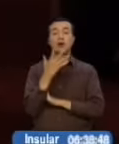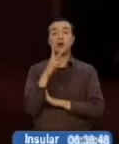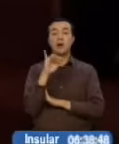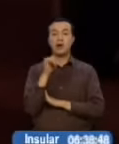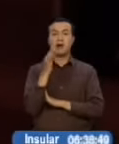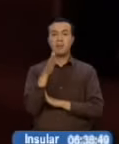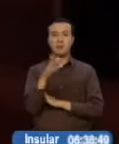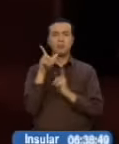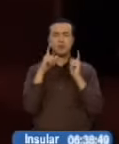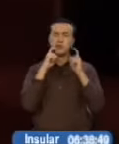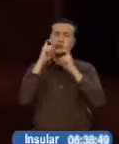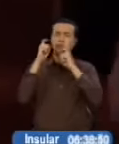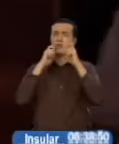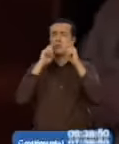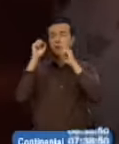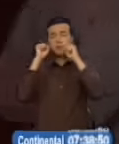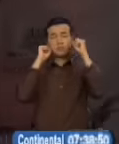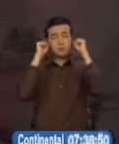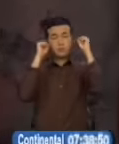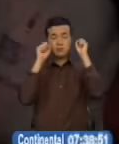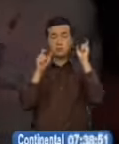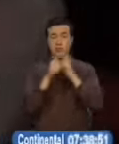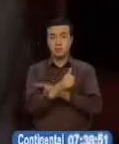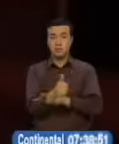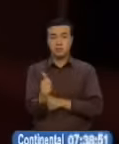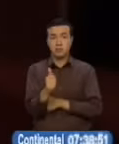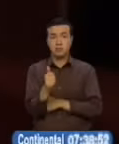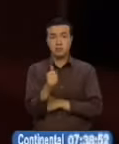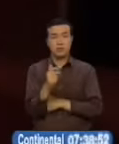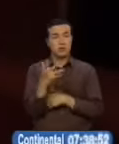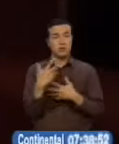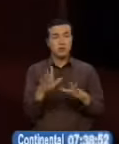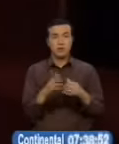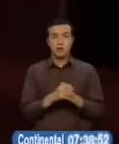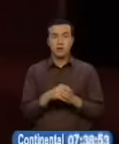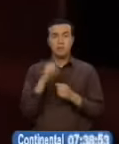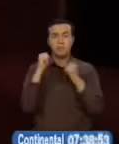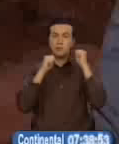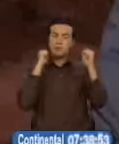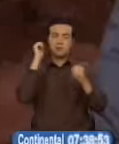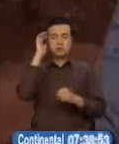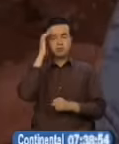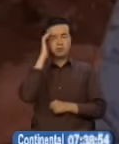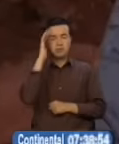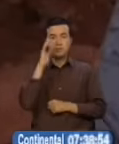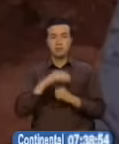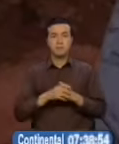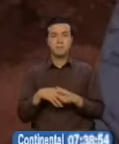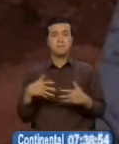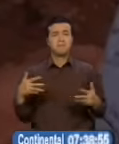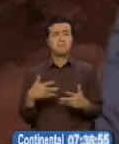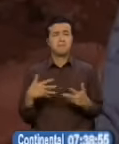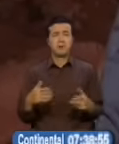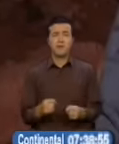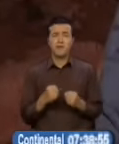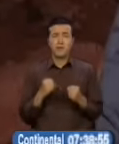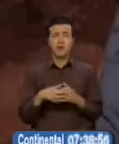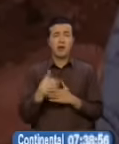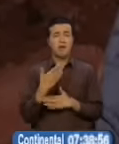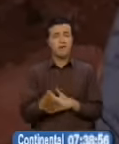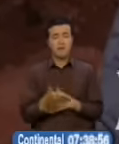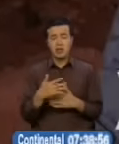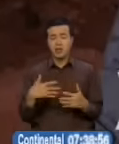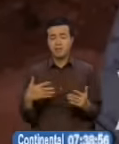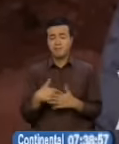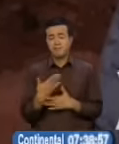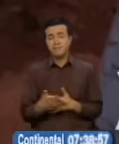corriendo, gritando, algo que estamos viviendo y nos traumatiza cada día. Bien asustado, saliendo afuera de la calle